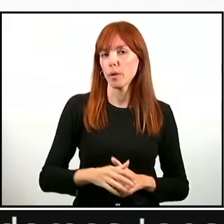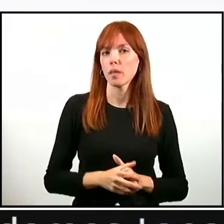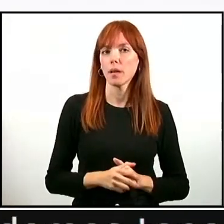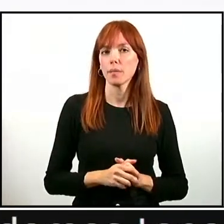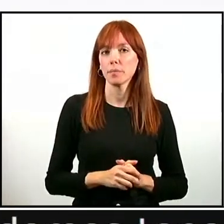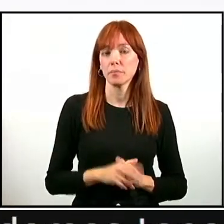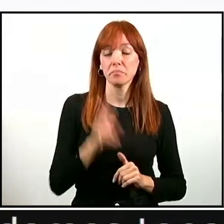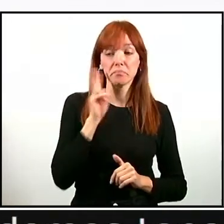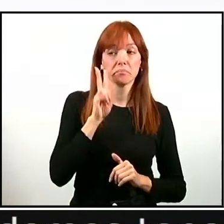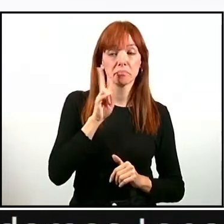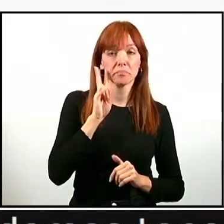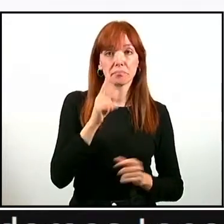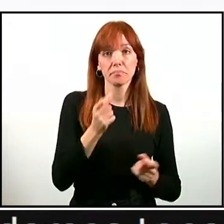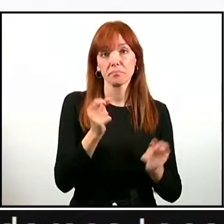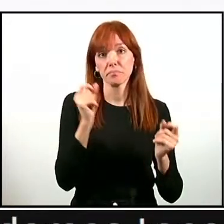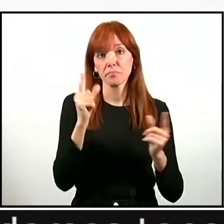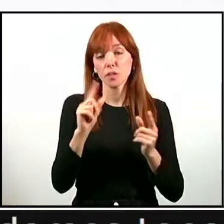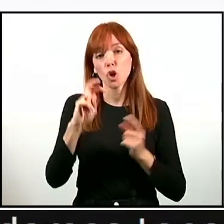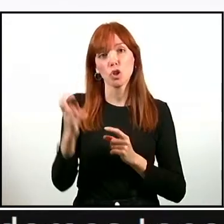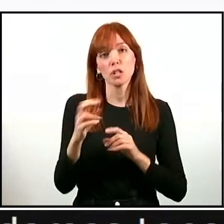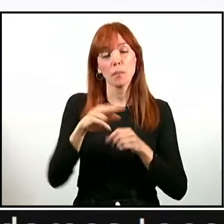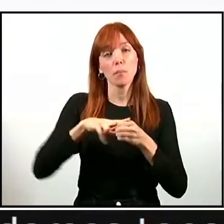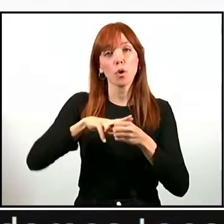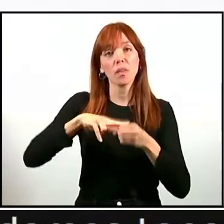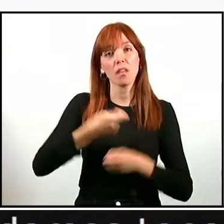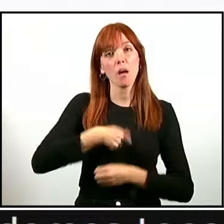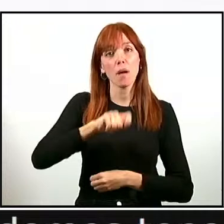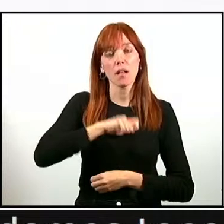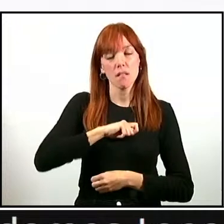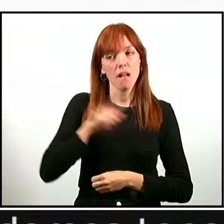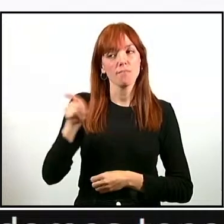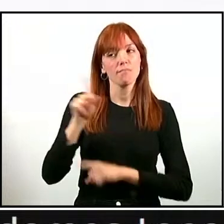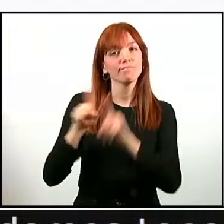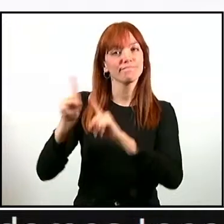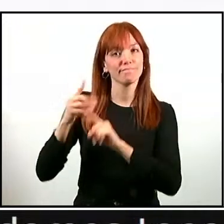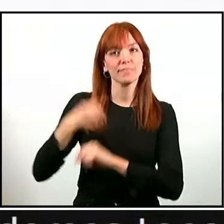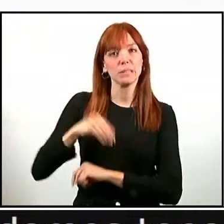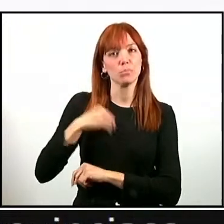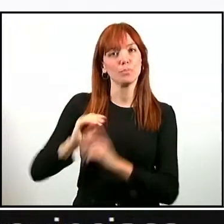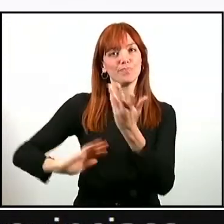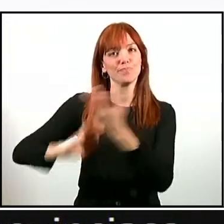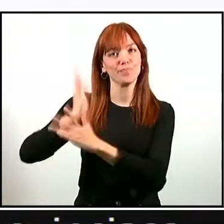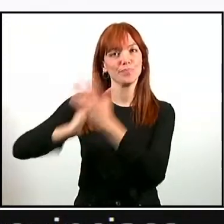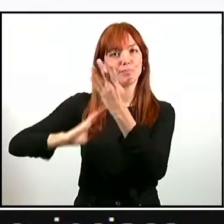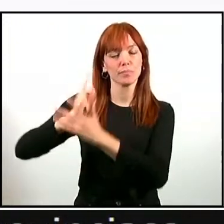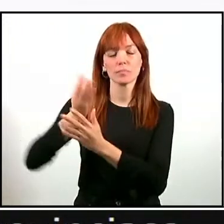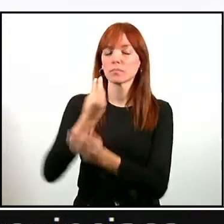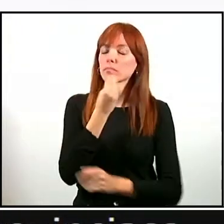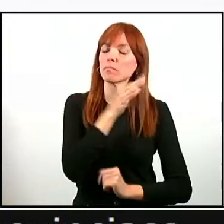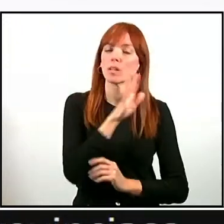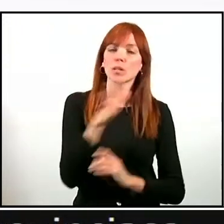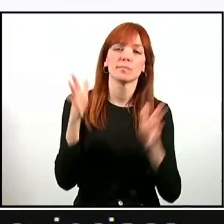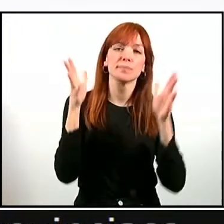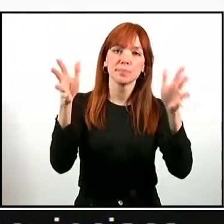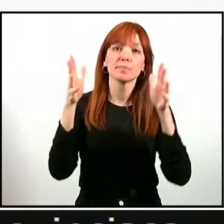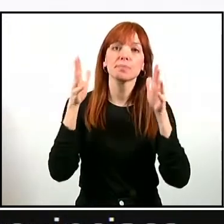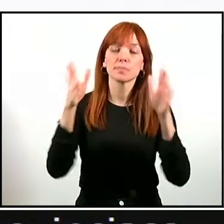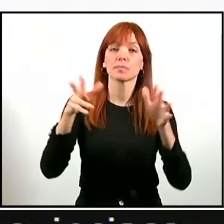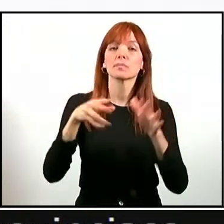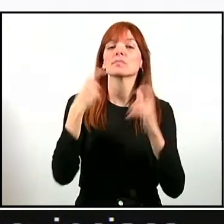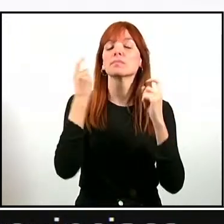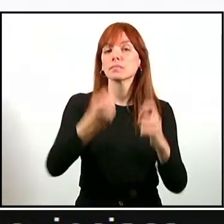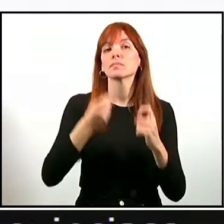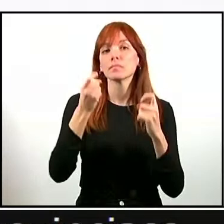viendo estos días como en otras provincias de España están teniendo problemas y por eso la mejor herramienta es